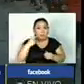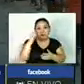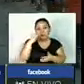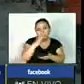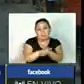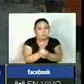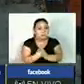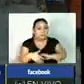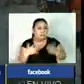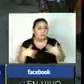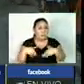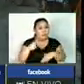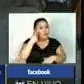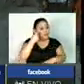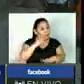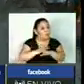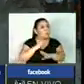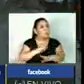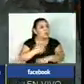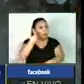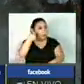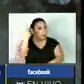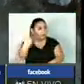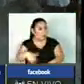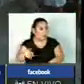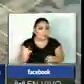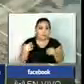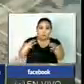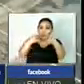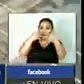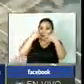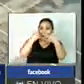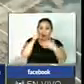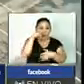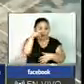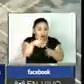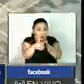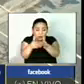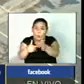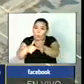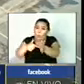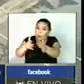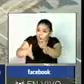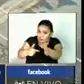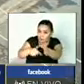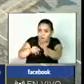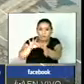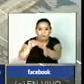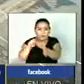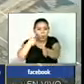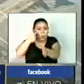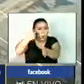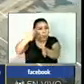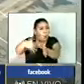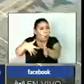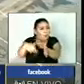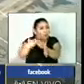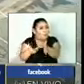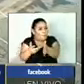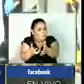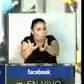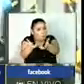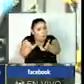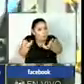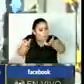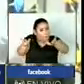de prevención aumentan el riesgo de contagio local. Estamos en la fase crítica, cuando los casos pueden aumentar.